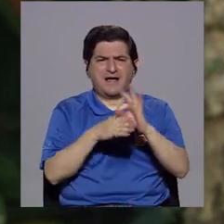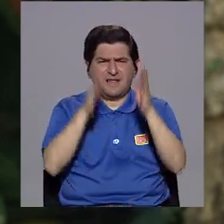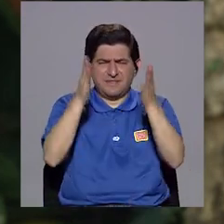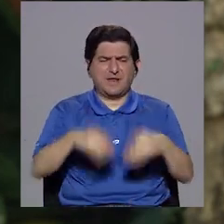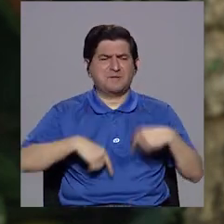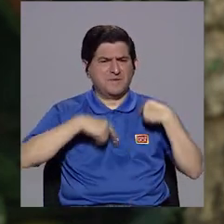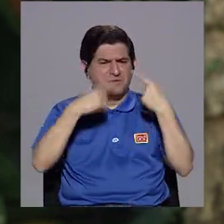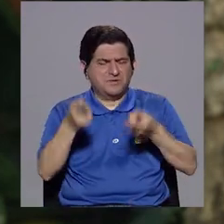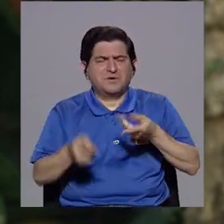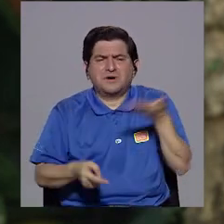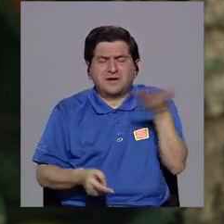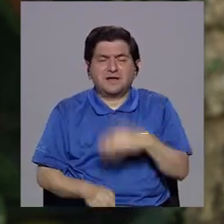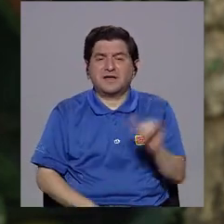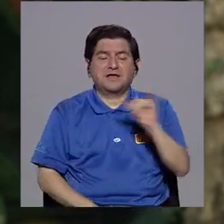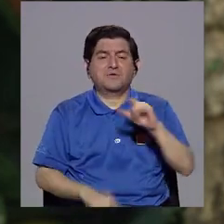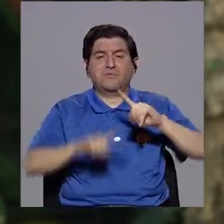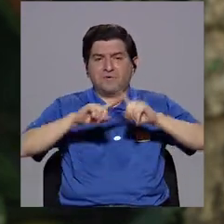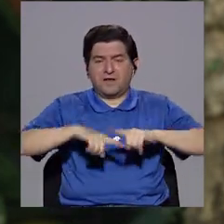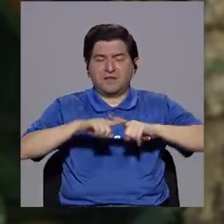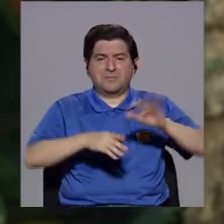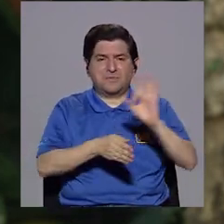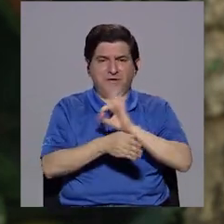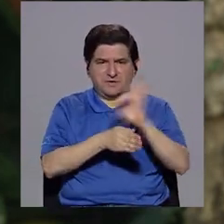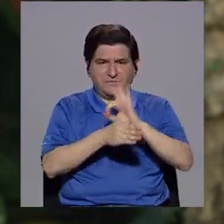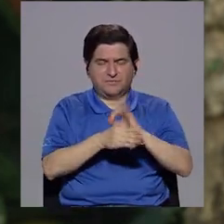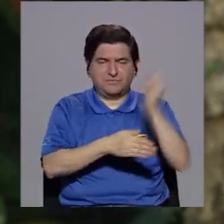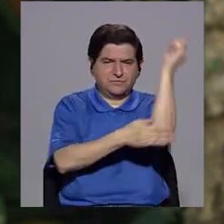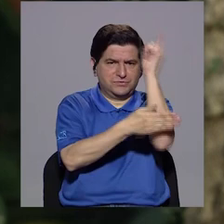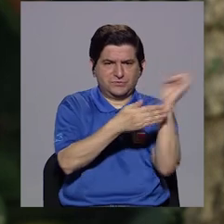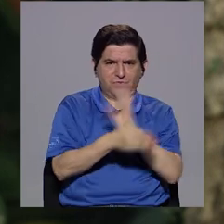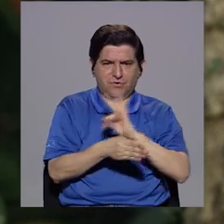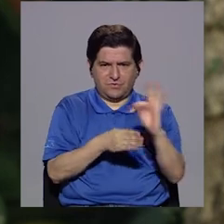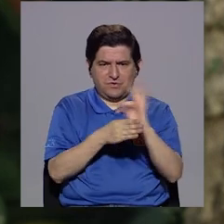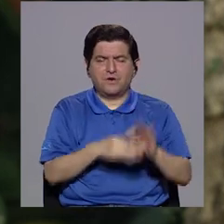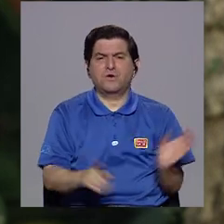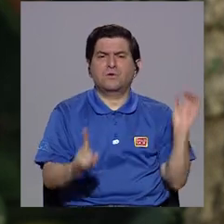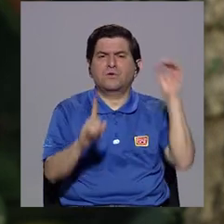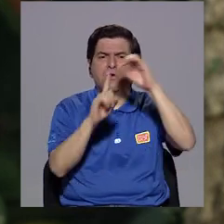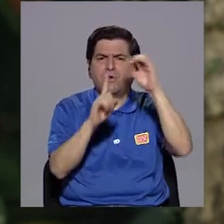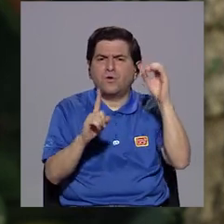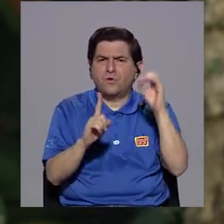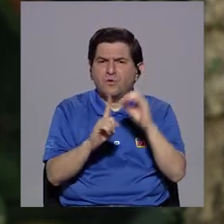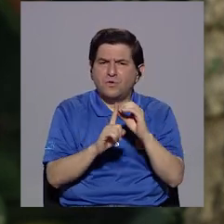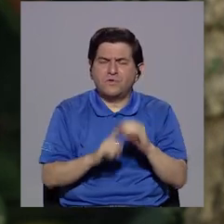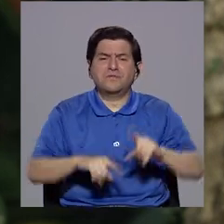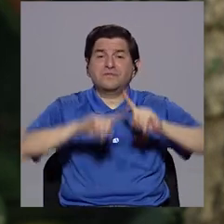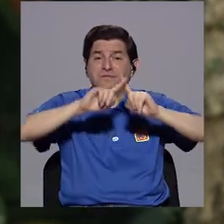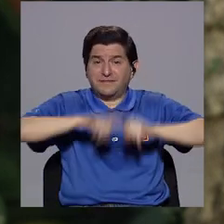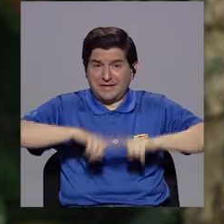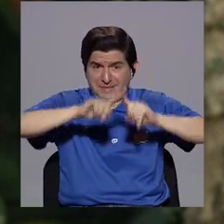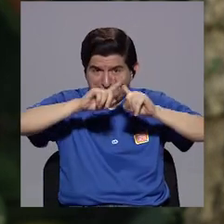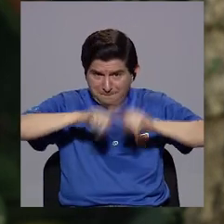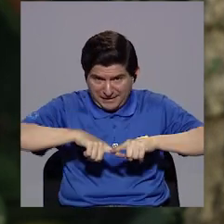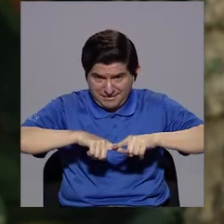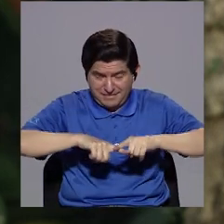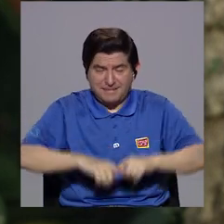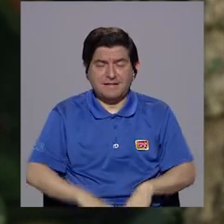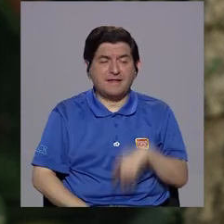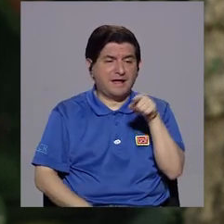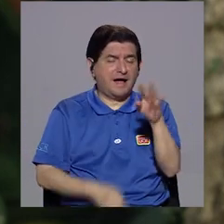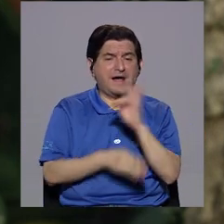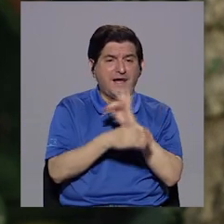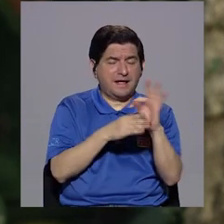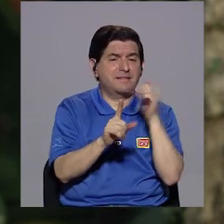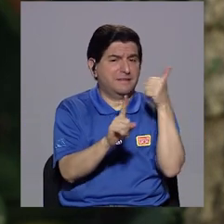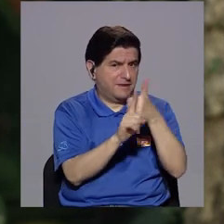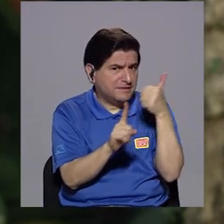ahí, tendría que ver también la función que va a cumplir el arteterapia. Uh-huh. Los objetivos entonces irían en función